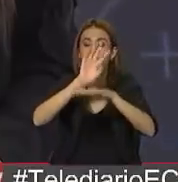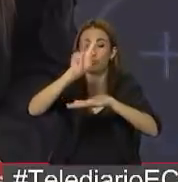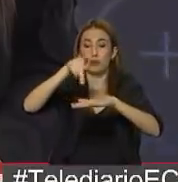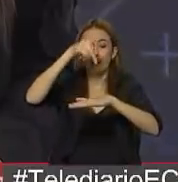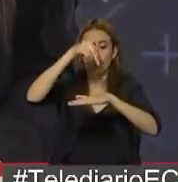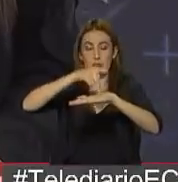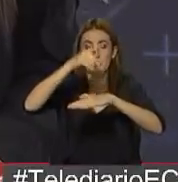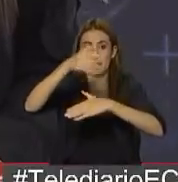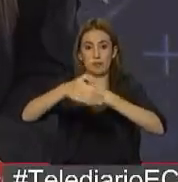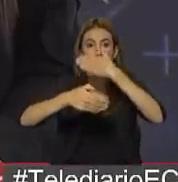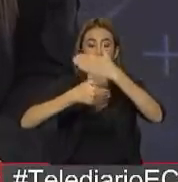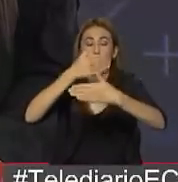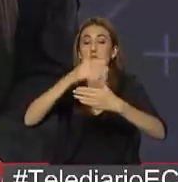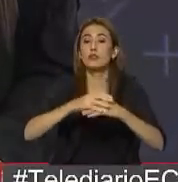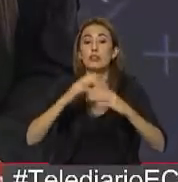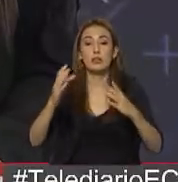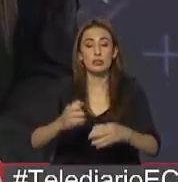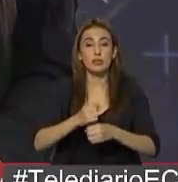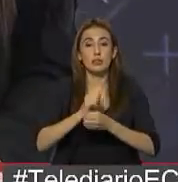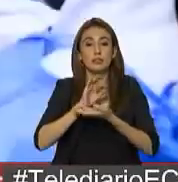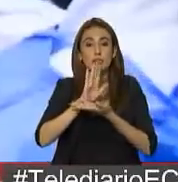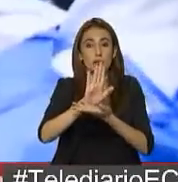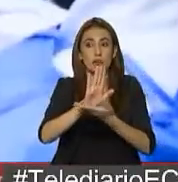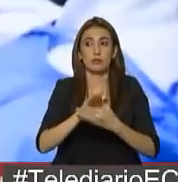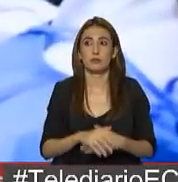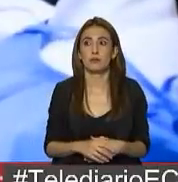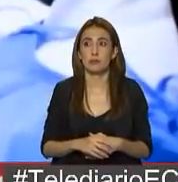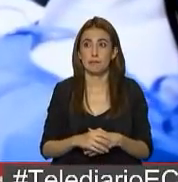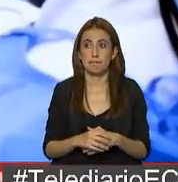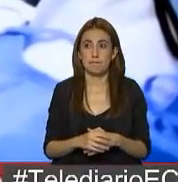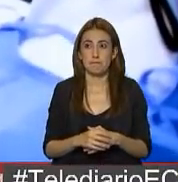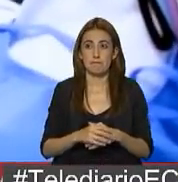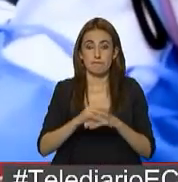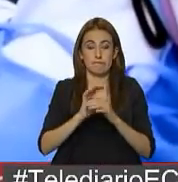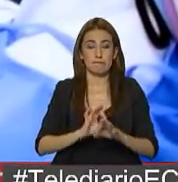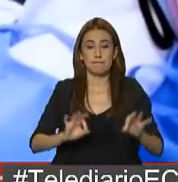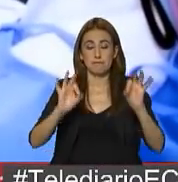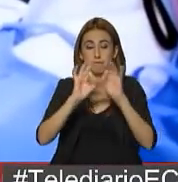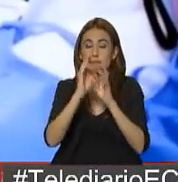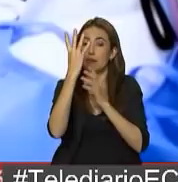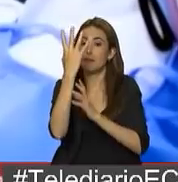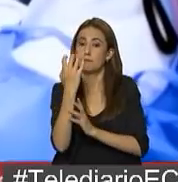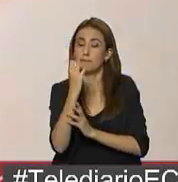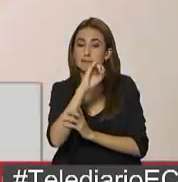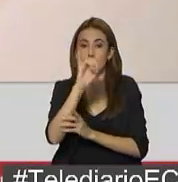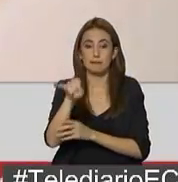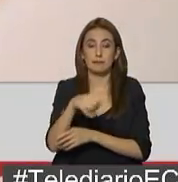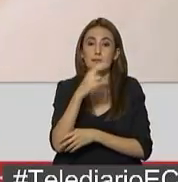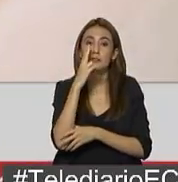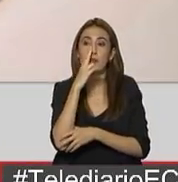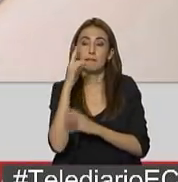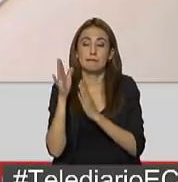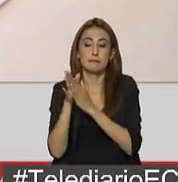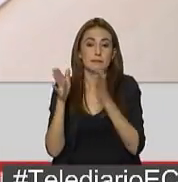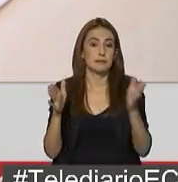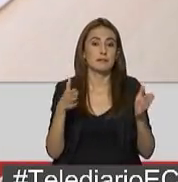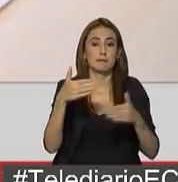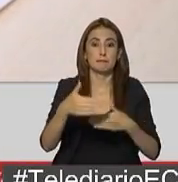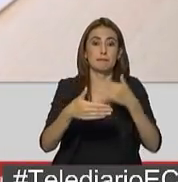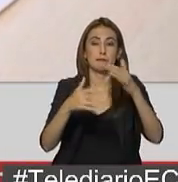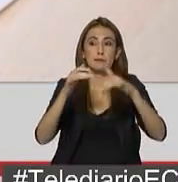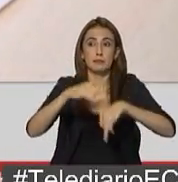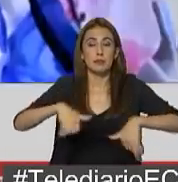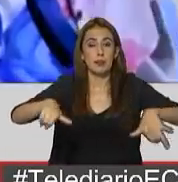más equipado de la Seguridad Social. Este 14 de junio se conmemora el Día Mundial del Donante de Sangre. Para los